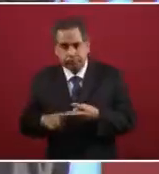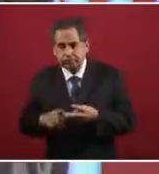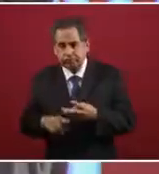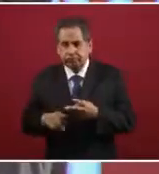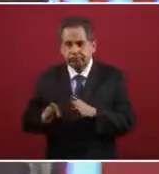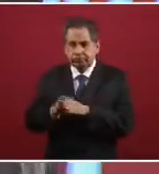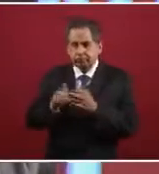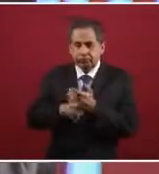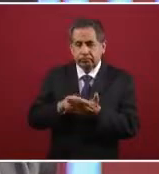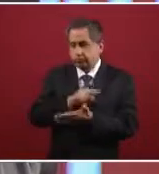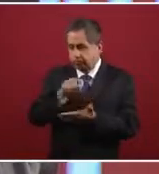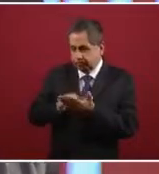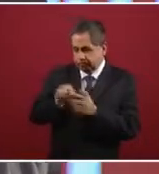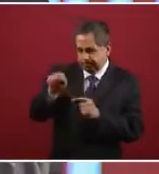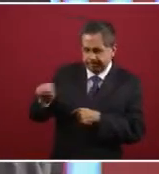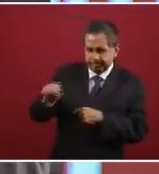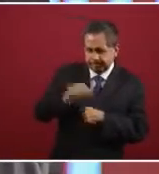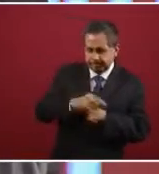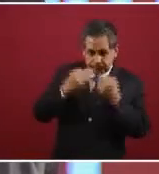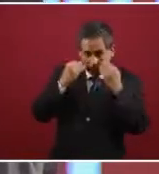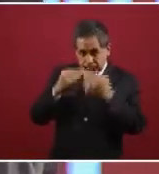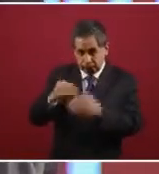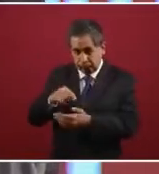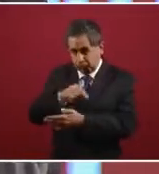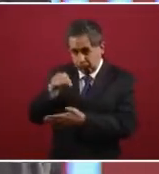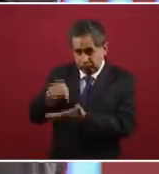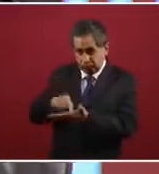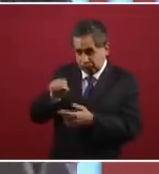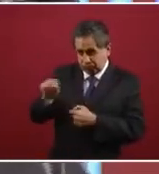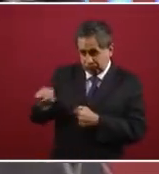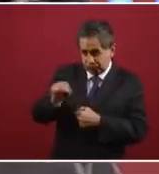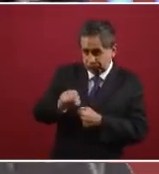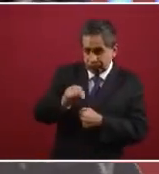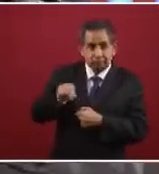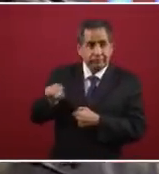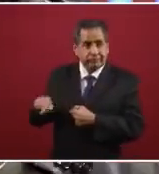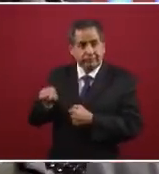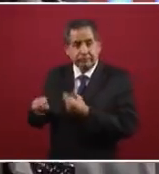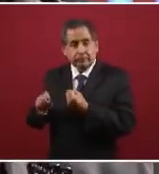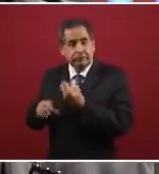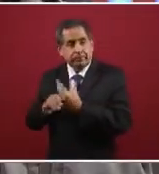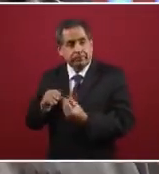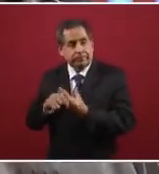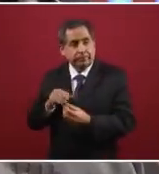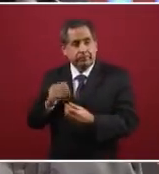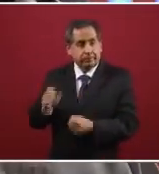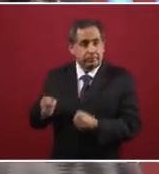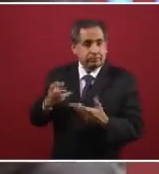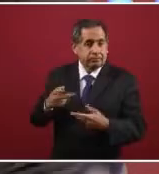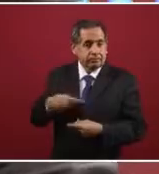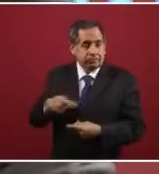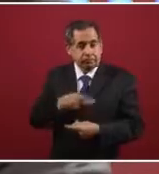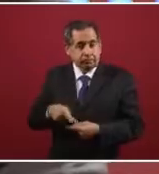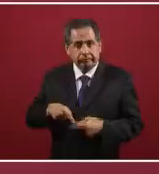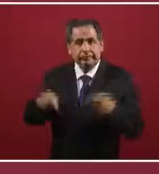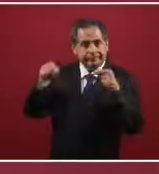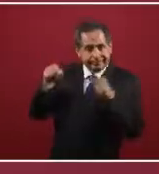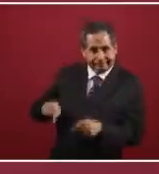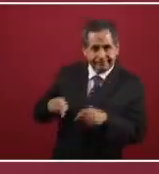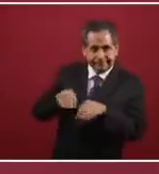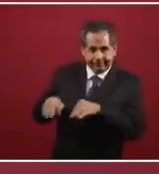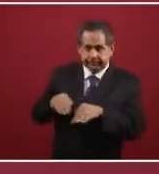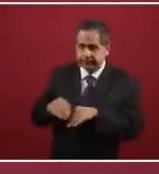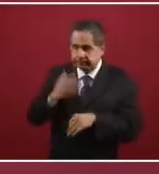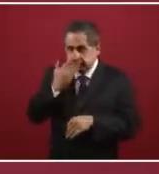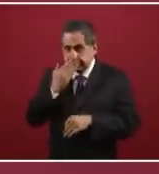unas zonas que especialmente ya sabemos son de donde tenemos más migración forzada por la pobreza. Y queremos